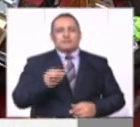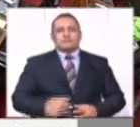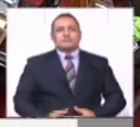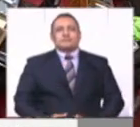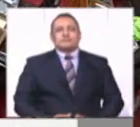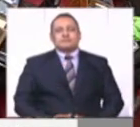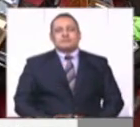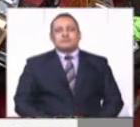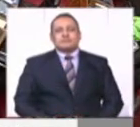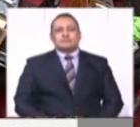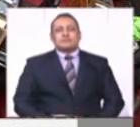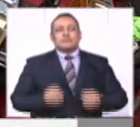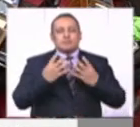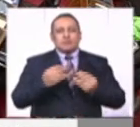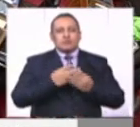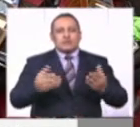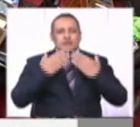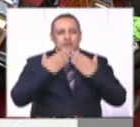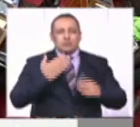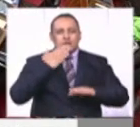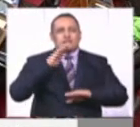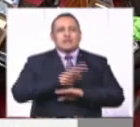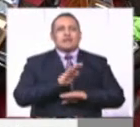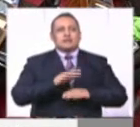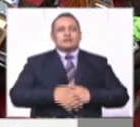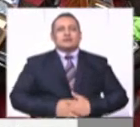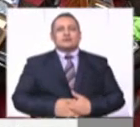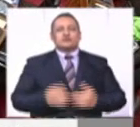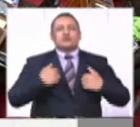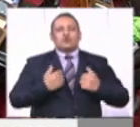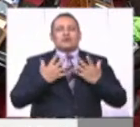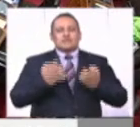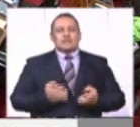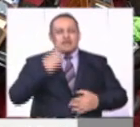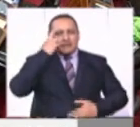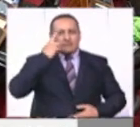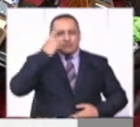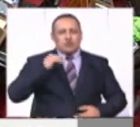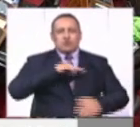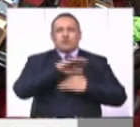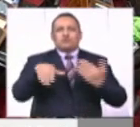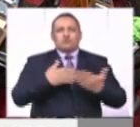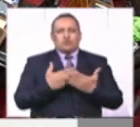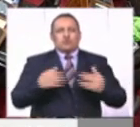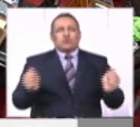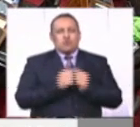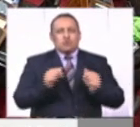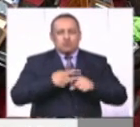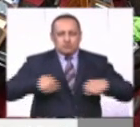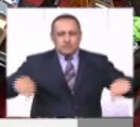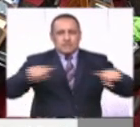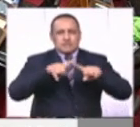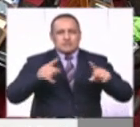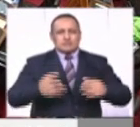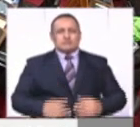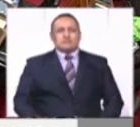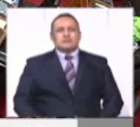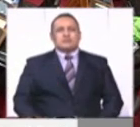minutos Gracias señor presidente Buenas tardes Yo quisiera reflexionar con todos nosotros con todos